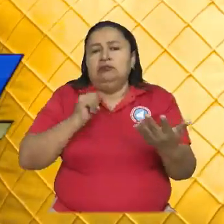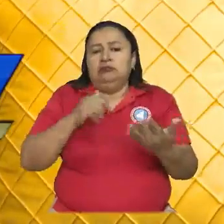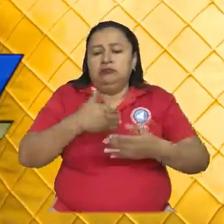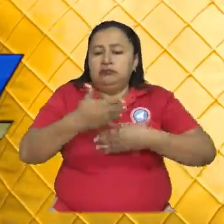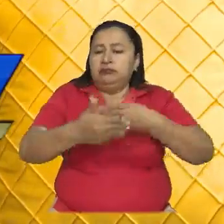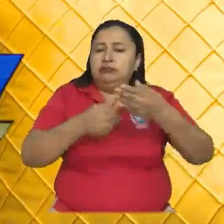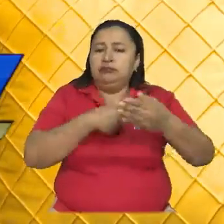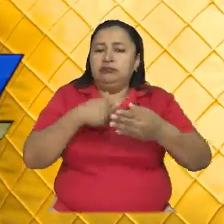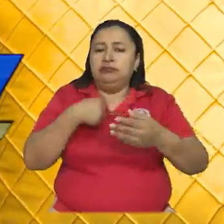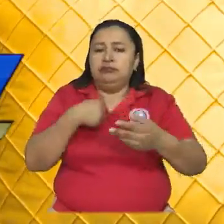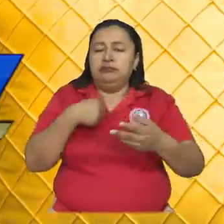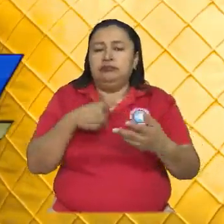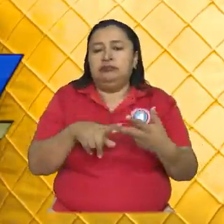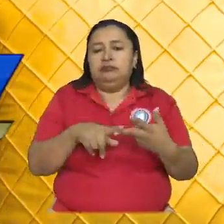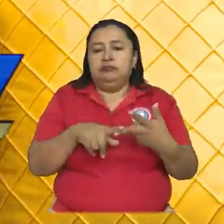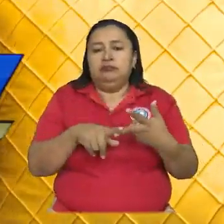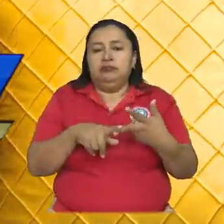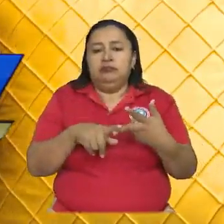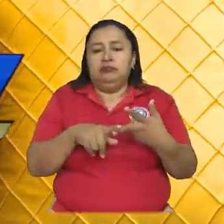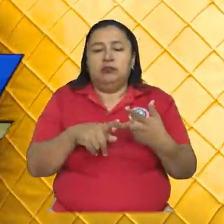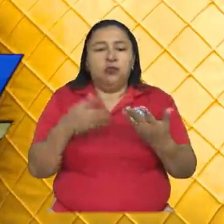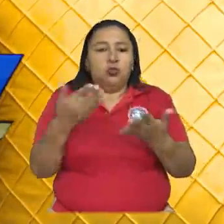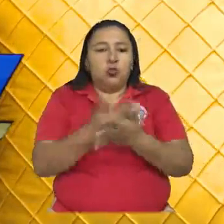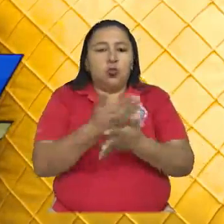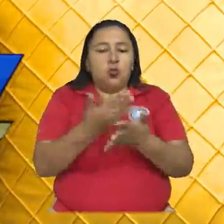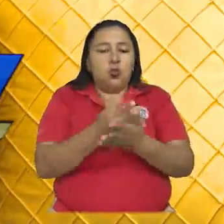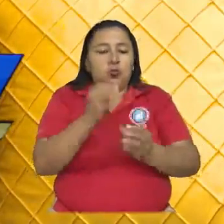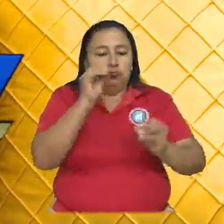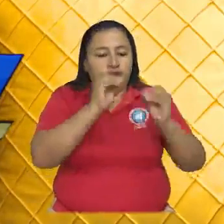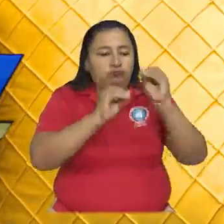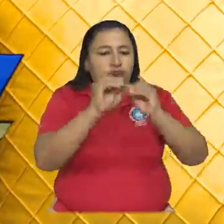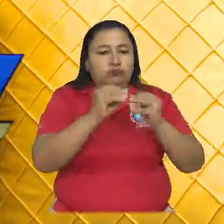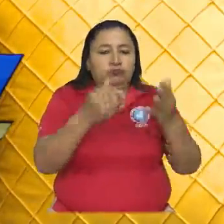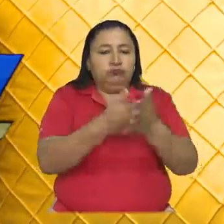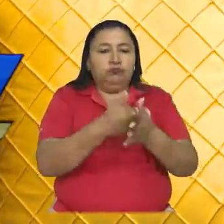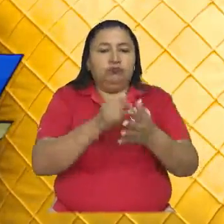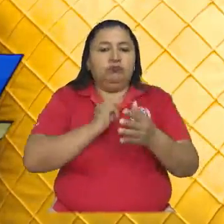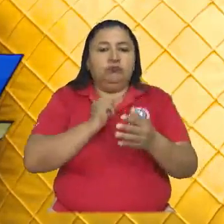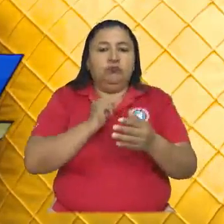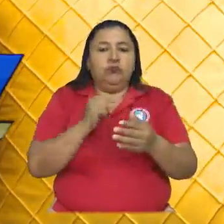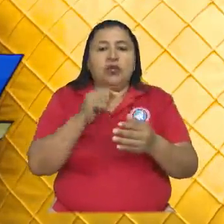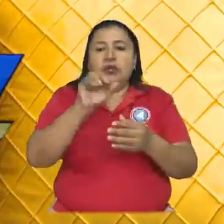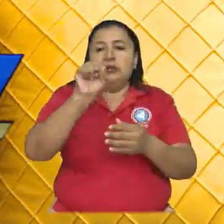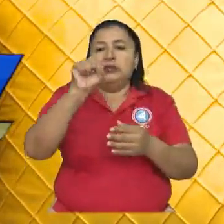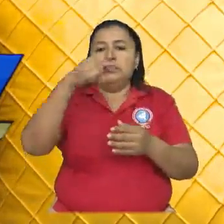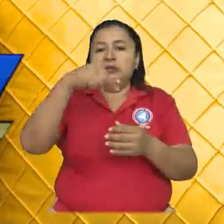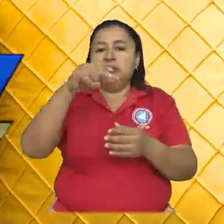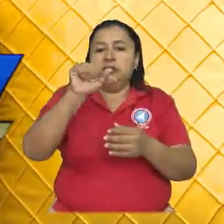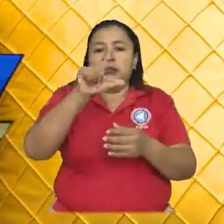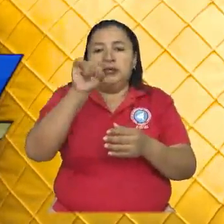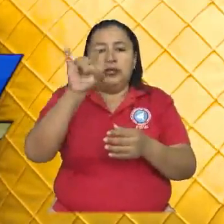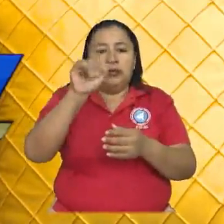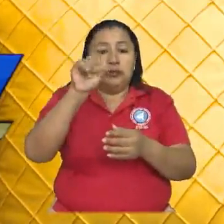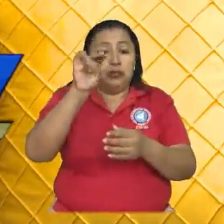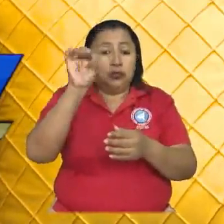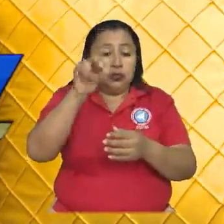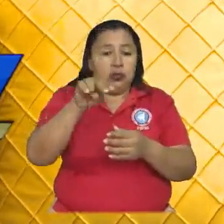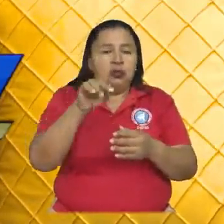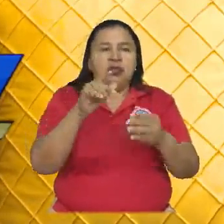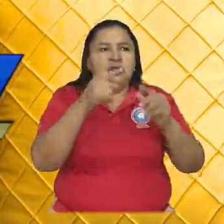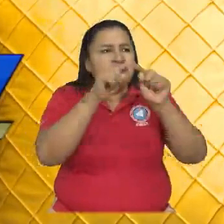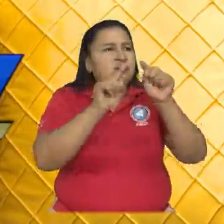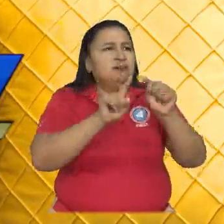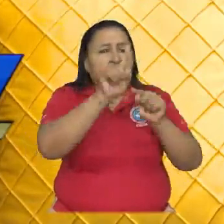estaremos realizando la actualización de lo que es la señalización que tenemos en todo el territorio nacional,